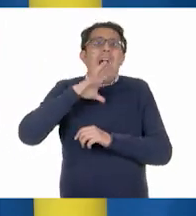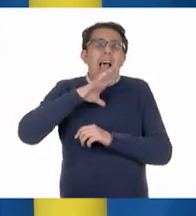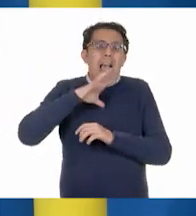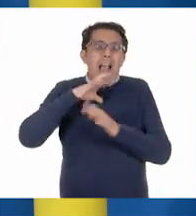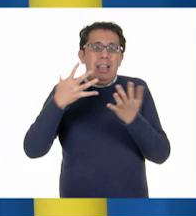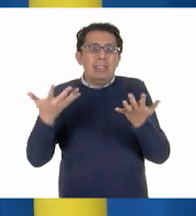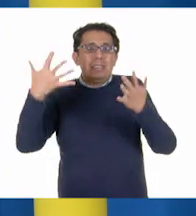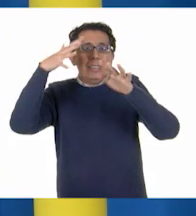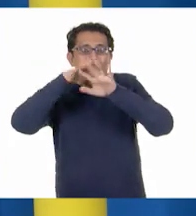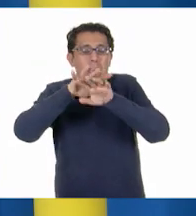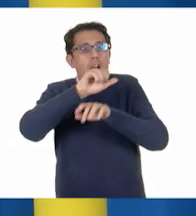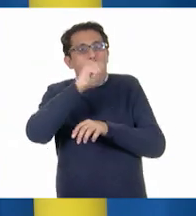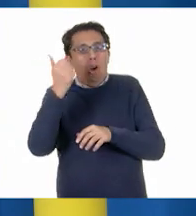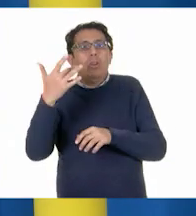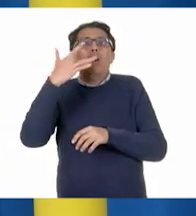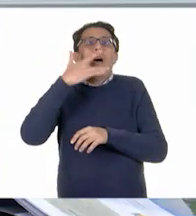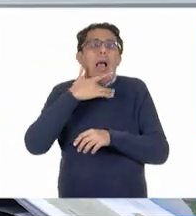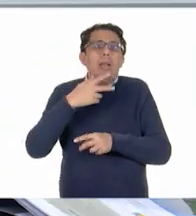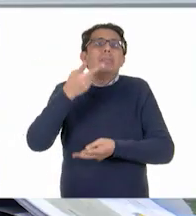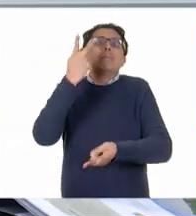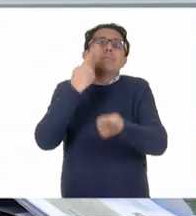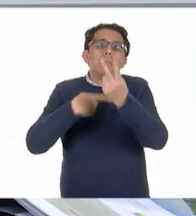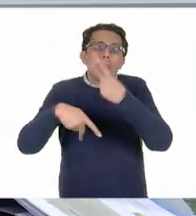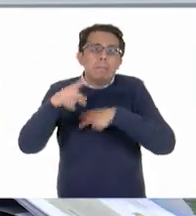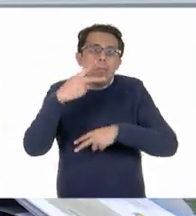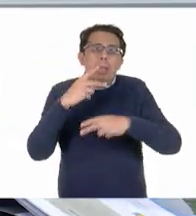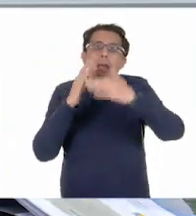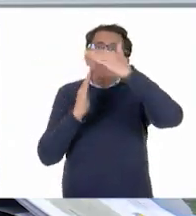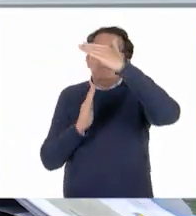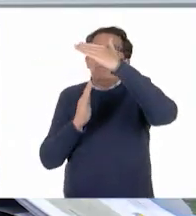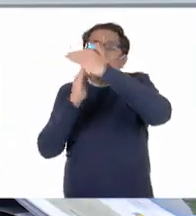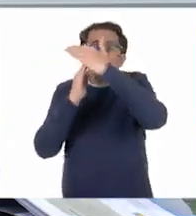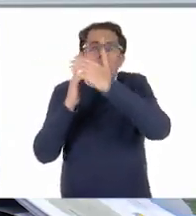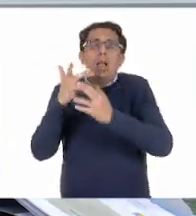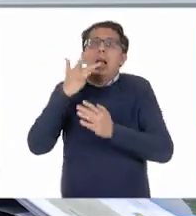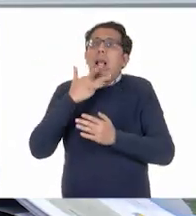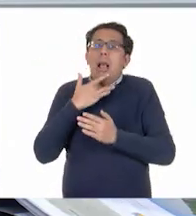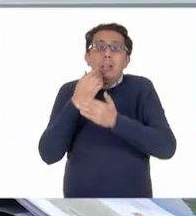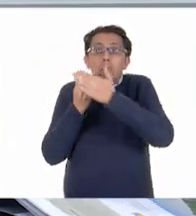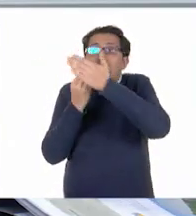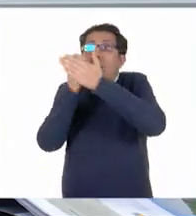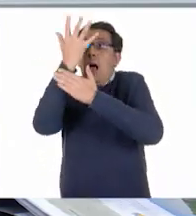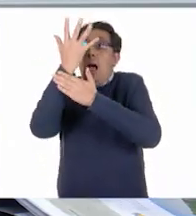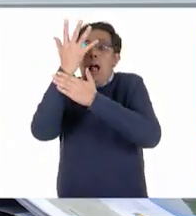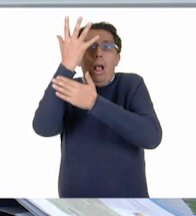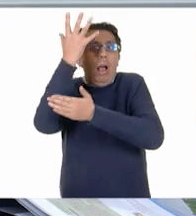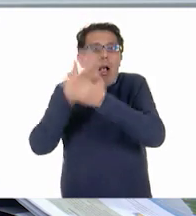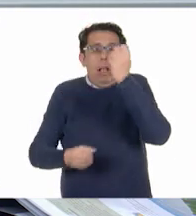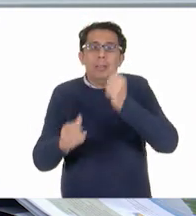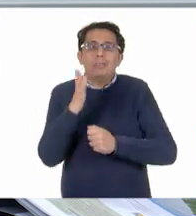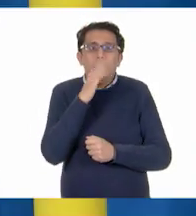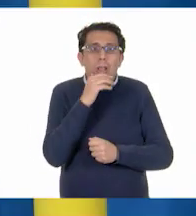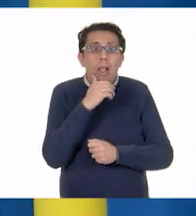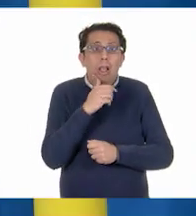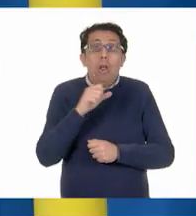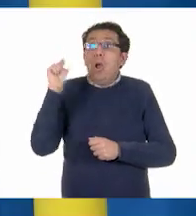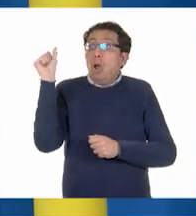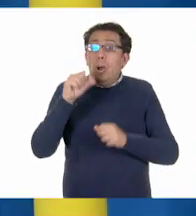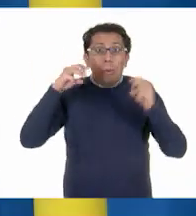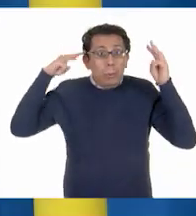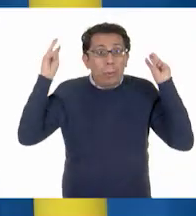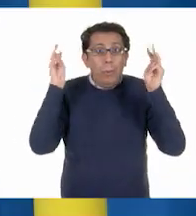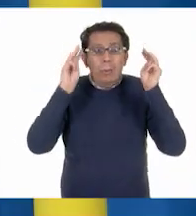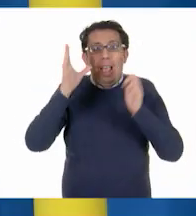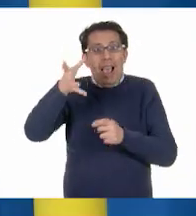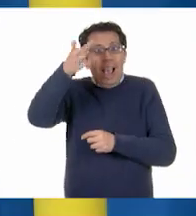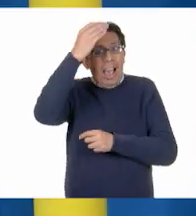llamado efecto invernadero. ¡Híjole, ajolisto! Hoy sí que aprendimos mucho. Lo bueno fue que